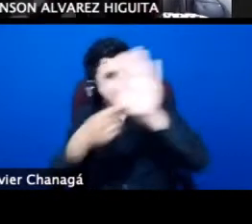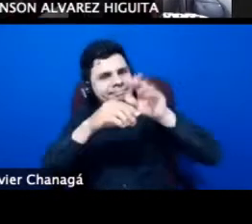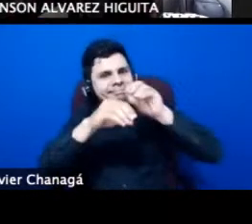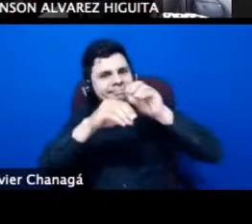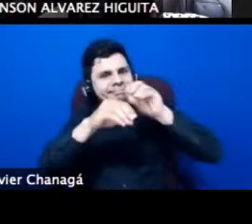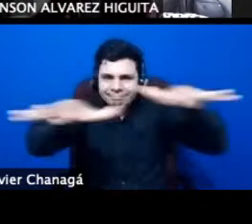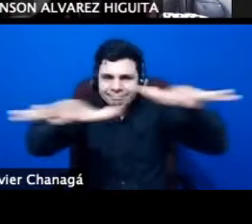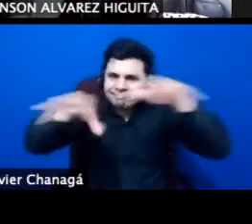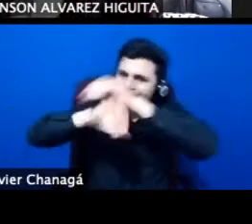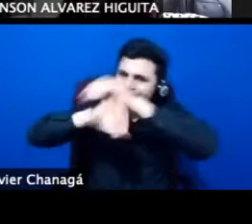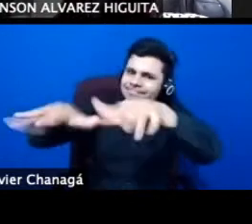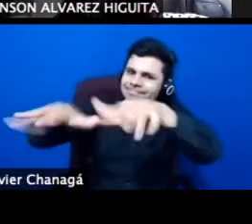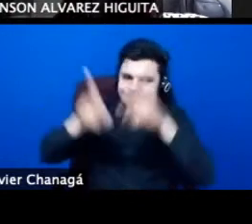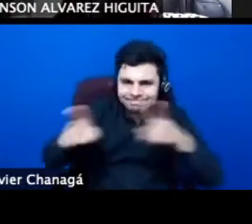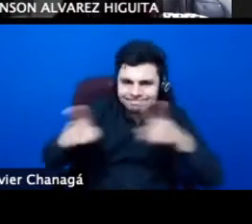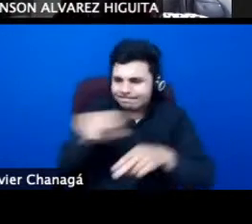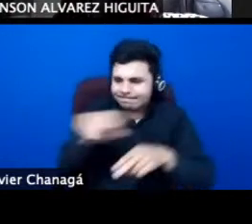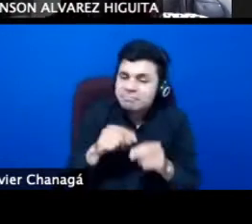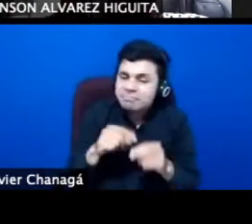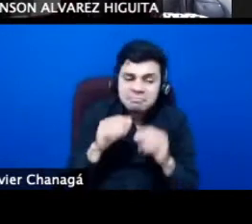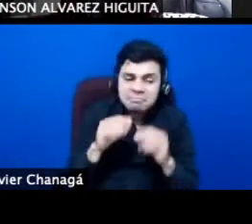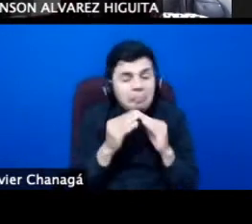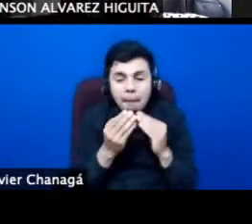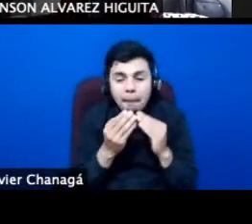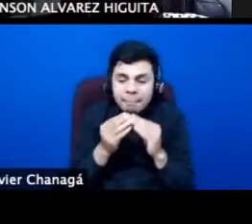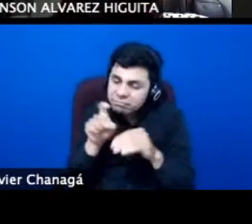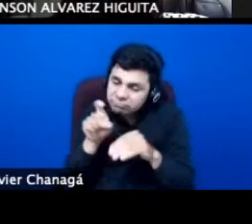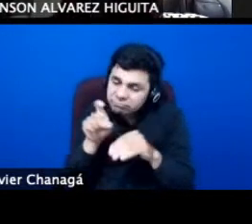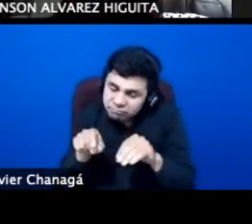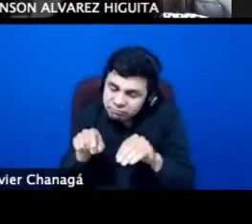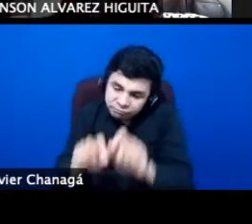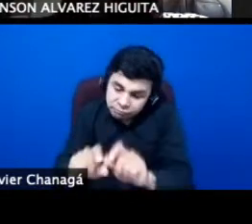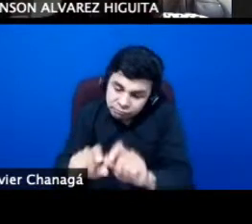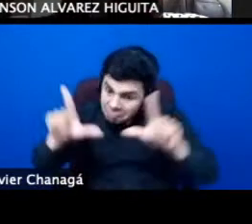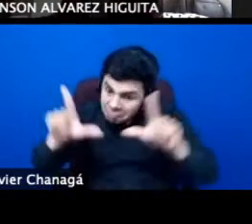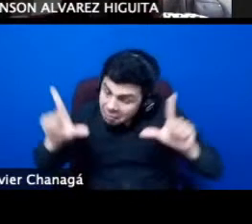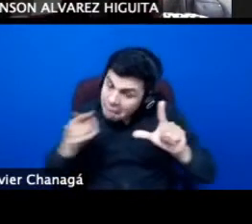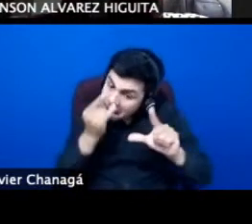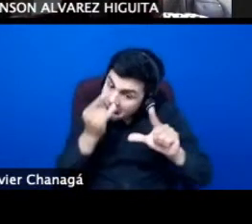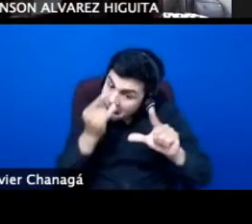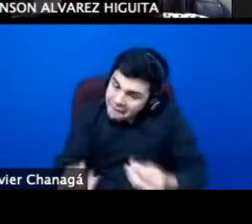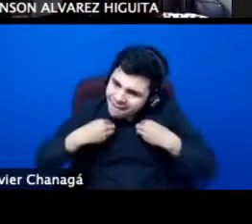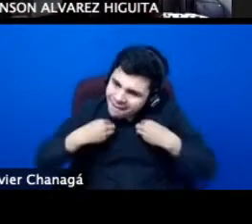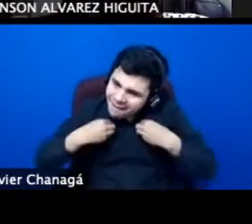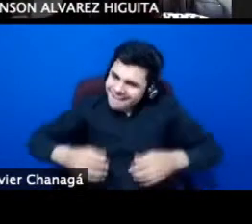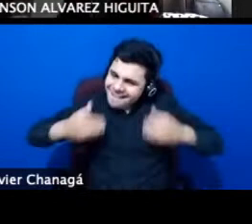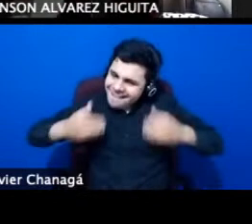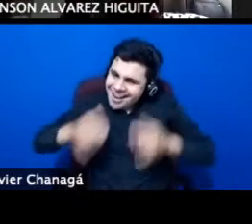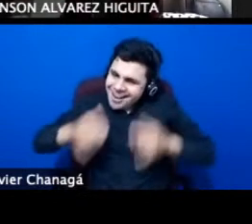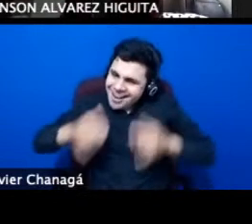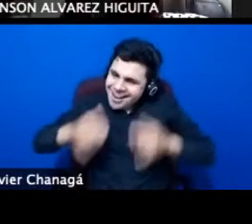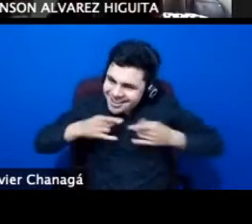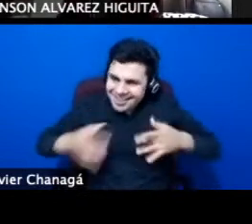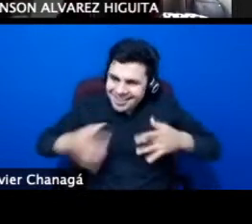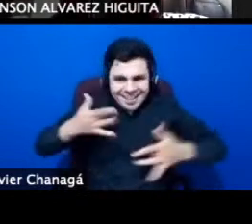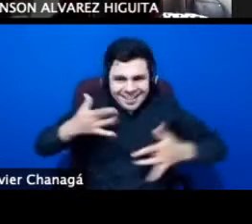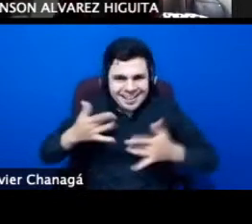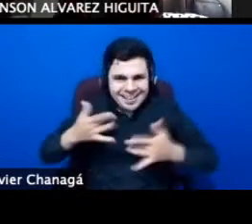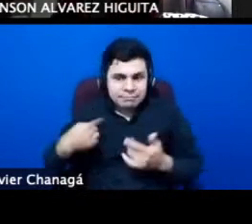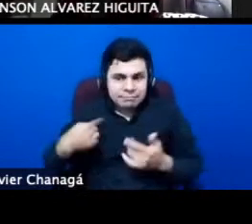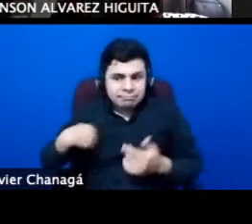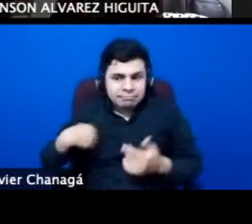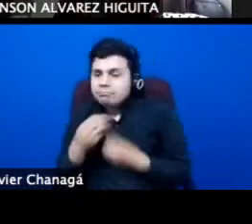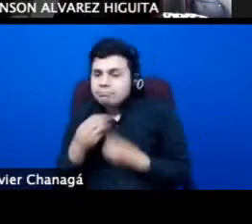de esparcimiento y de recreación. Al mismo tiempo sabemos que no es fácil, igual no tenemos otra cosa más que hacer que esperar